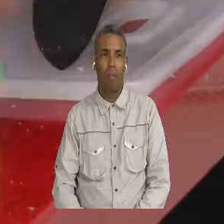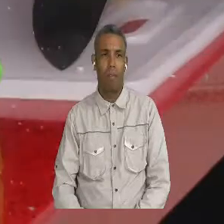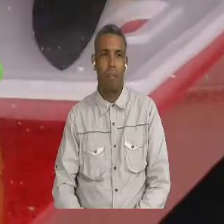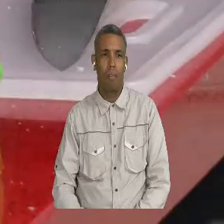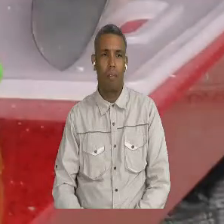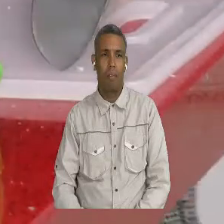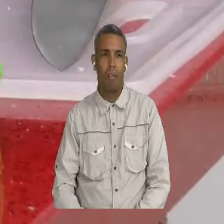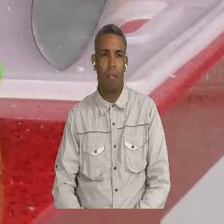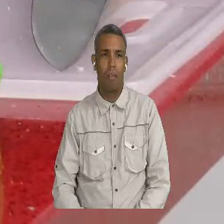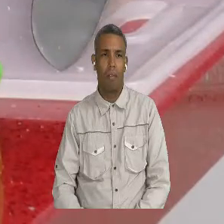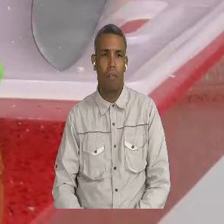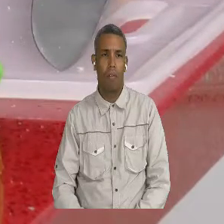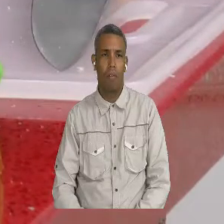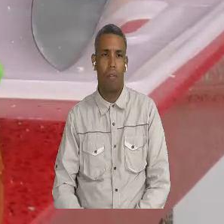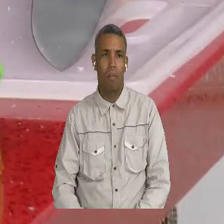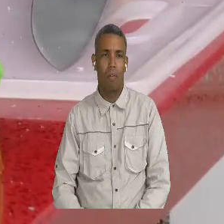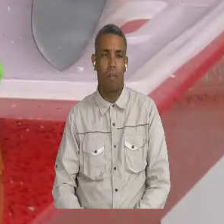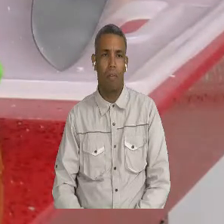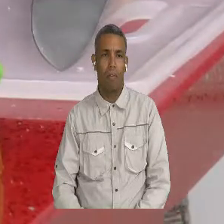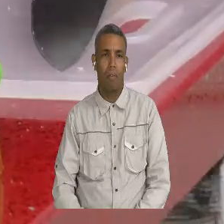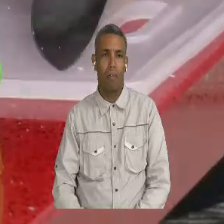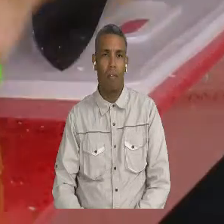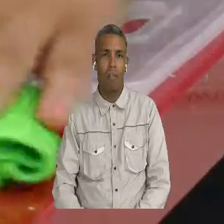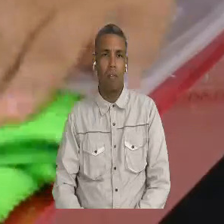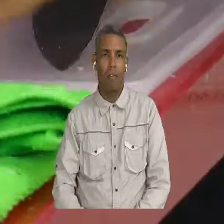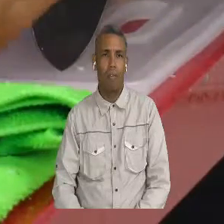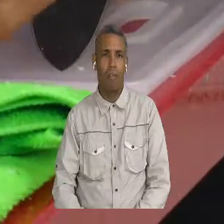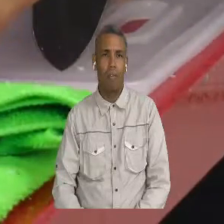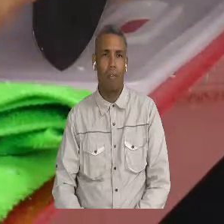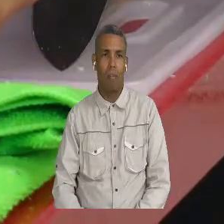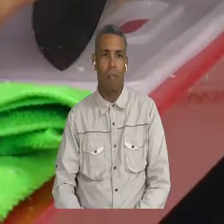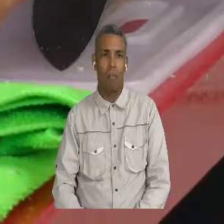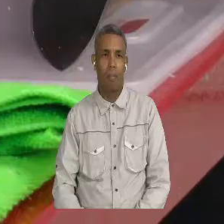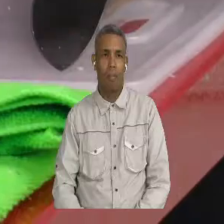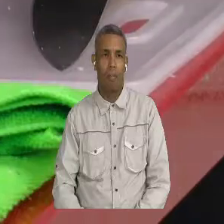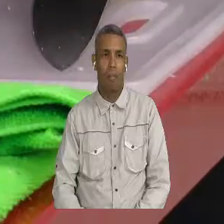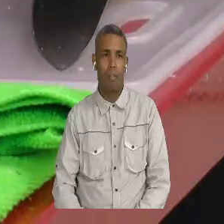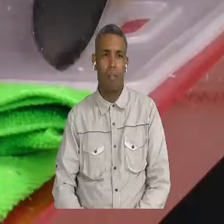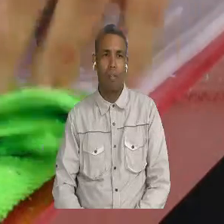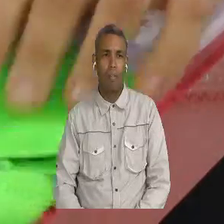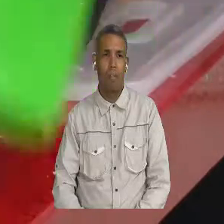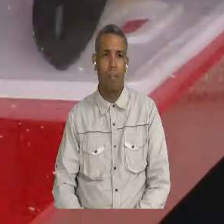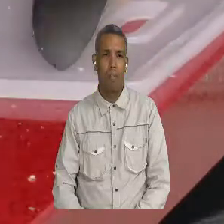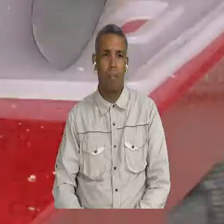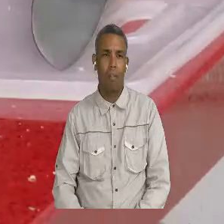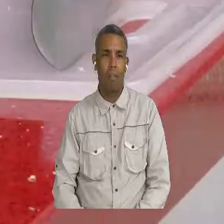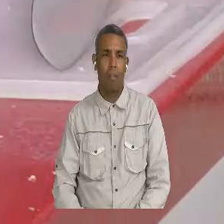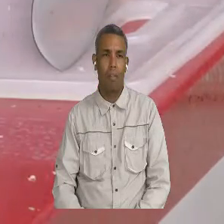yo la preparación para usar el papel y ya después pasamos y hacemos la tuya. Eso.